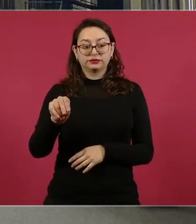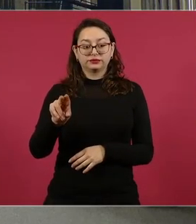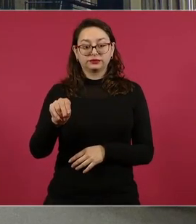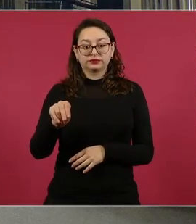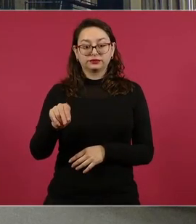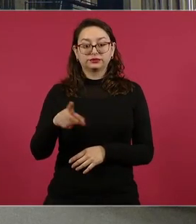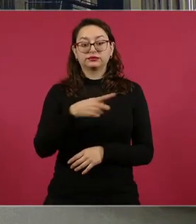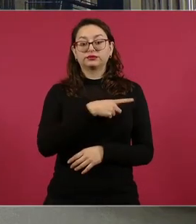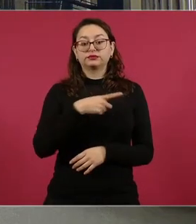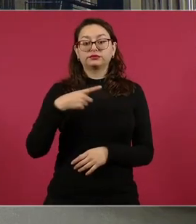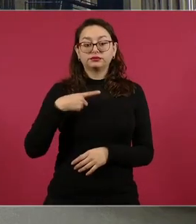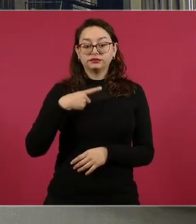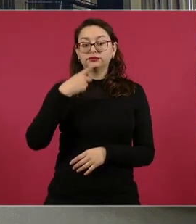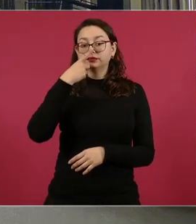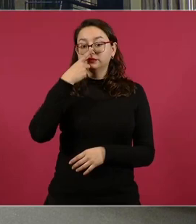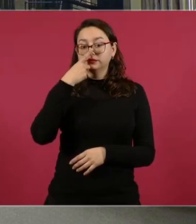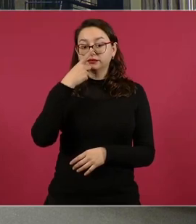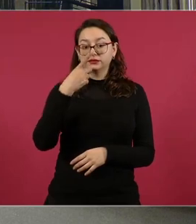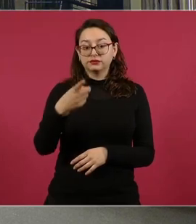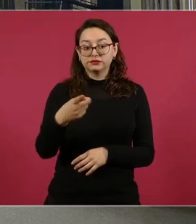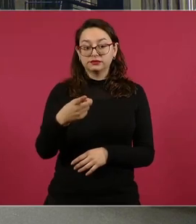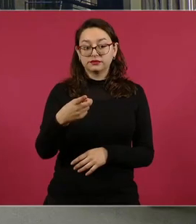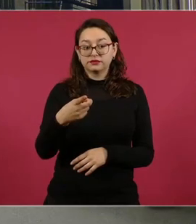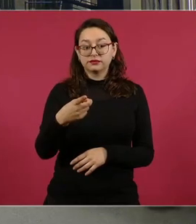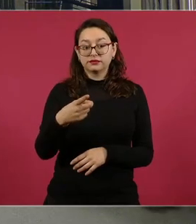decir desde el principio.